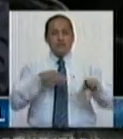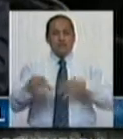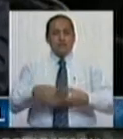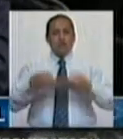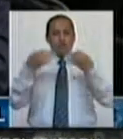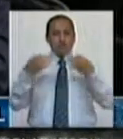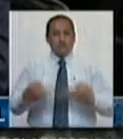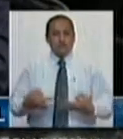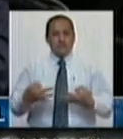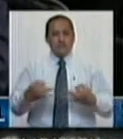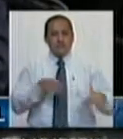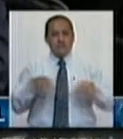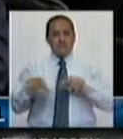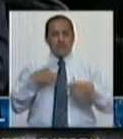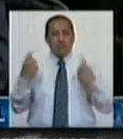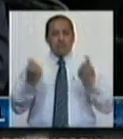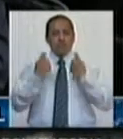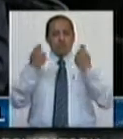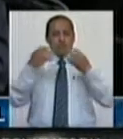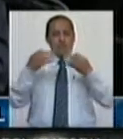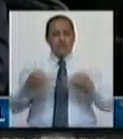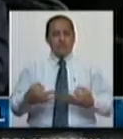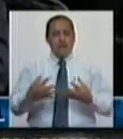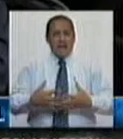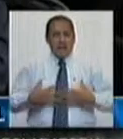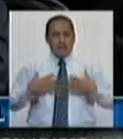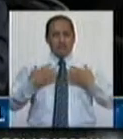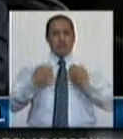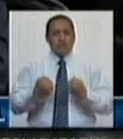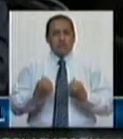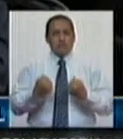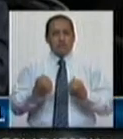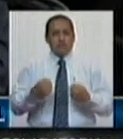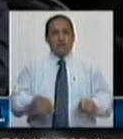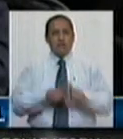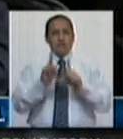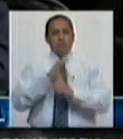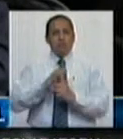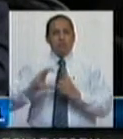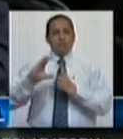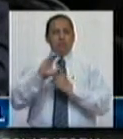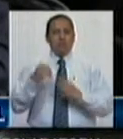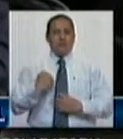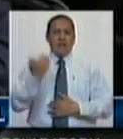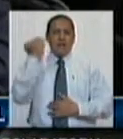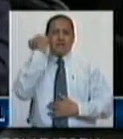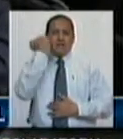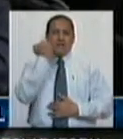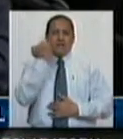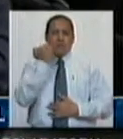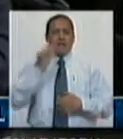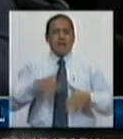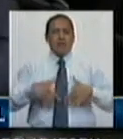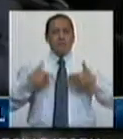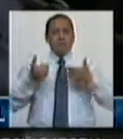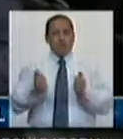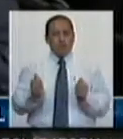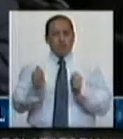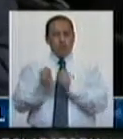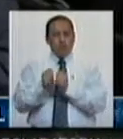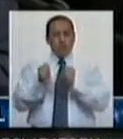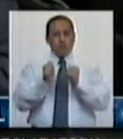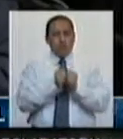justicia. Se ha hecho justicia al esfuerzo de una cultura milenaria que pudo